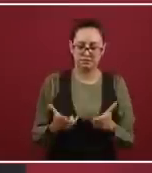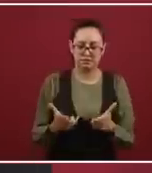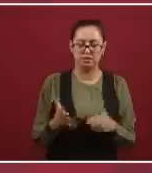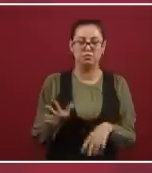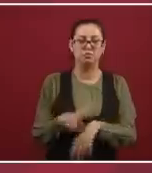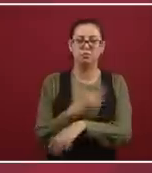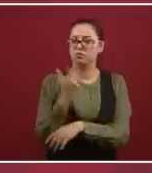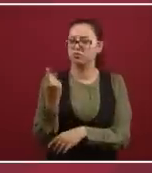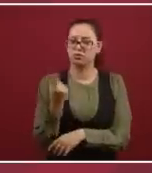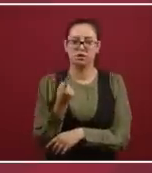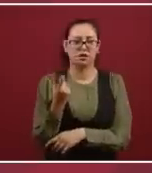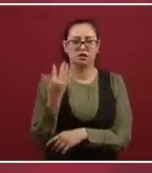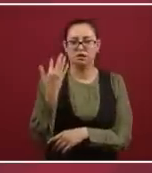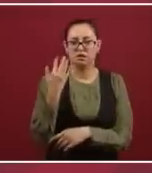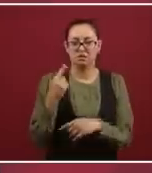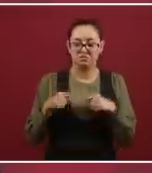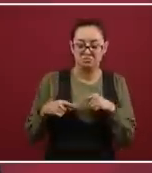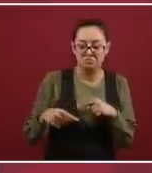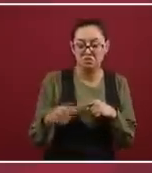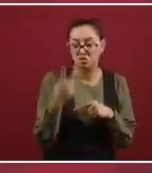a alcanzar esta gira